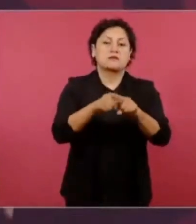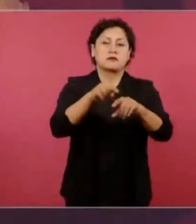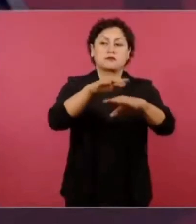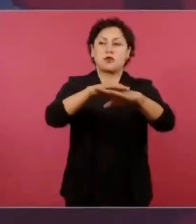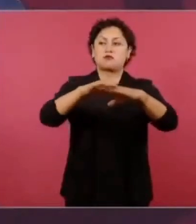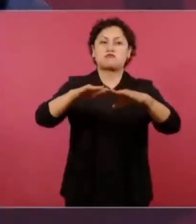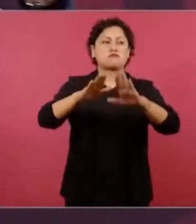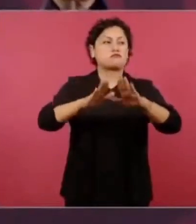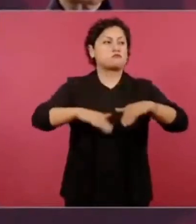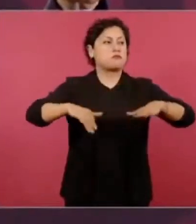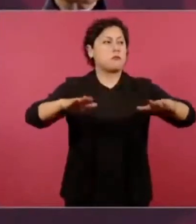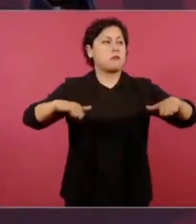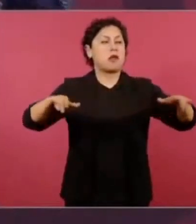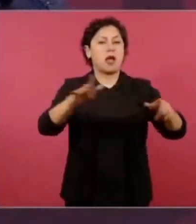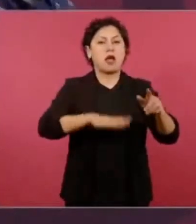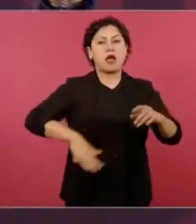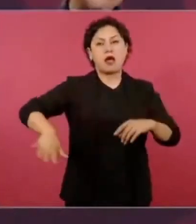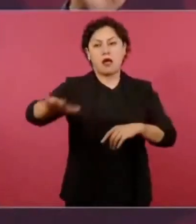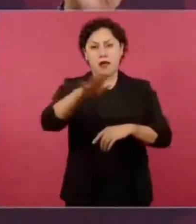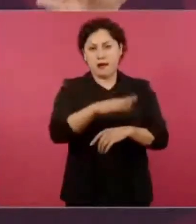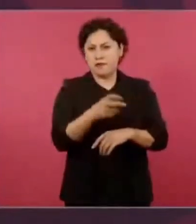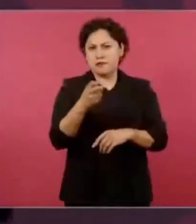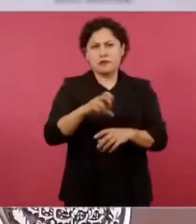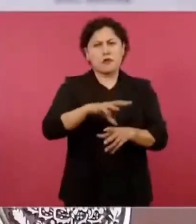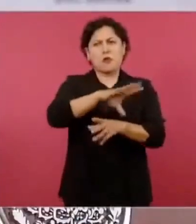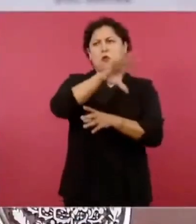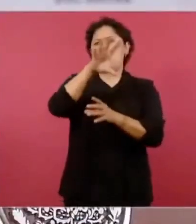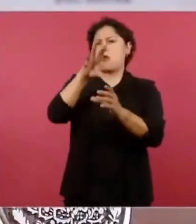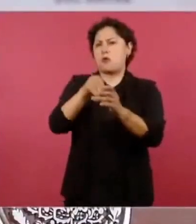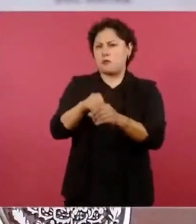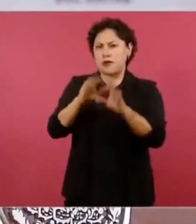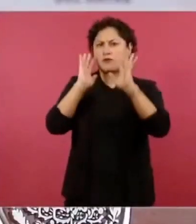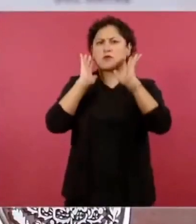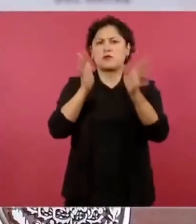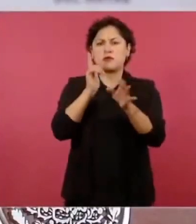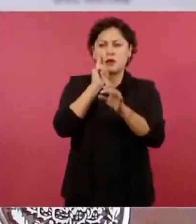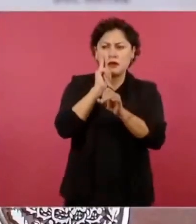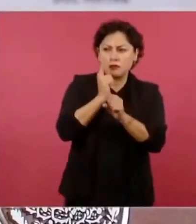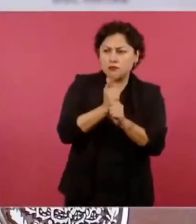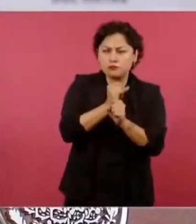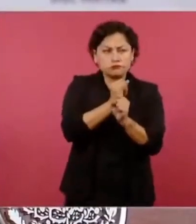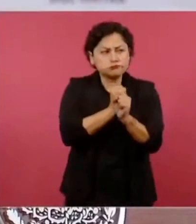Ya se sabe dónde se tiene agua,